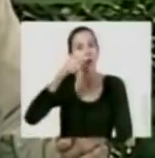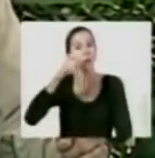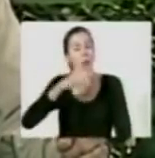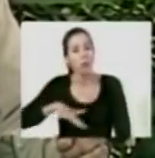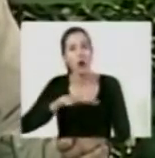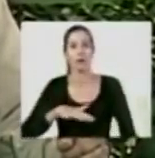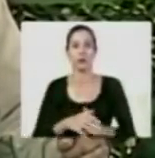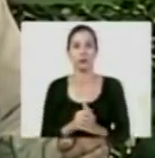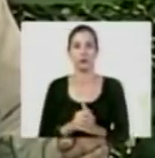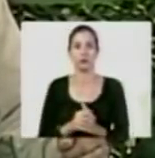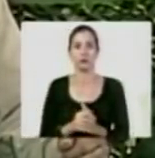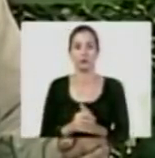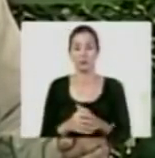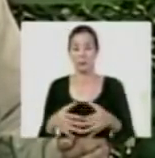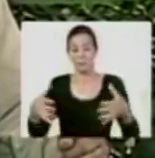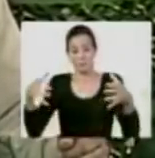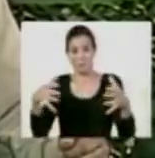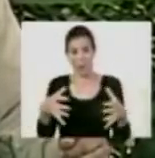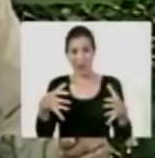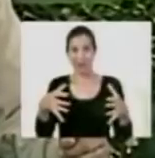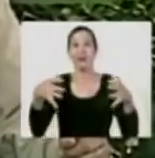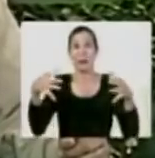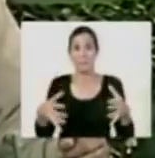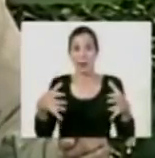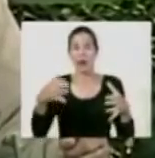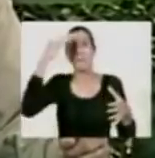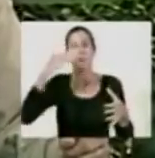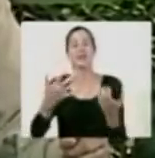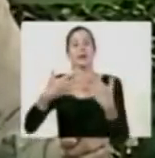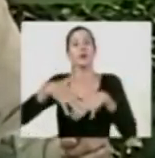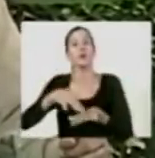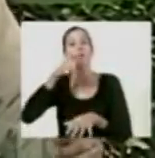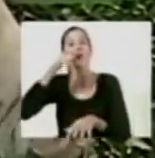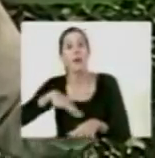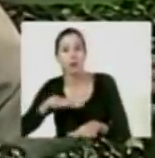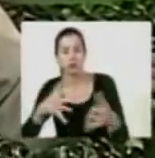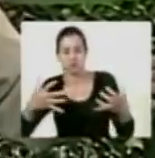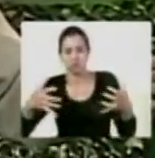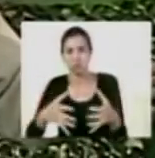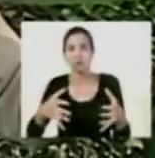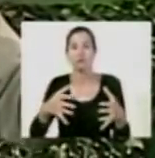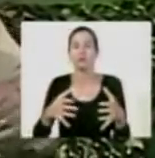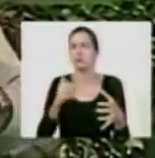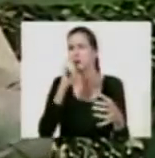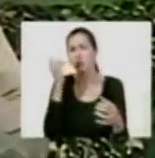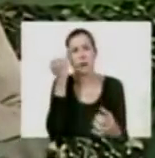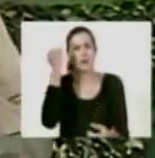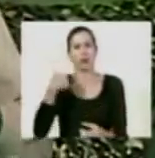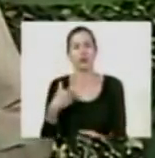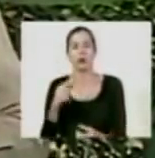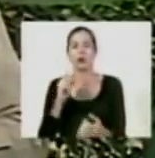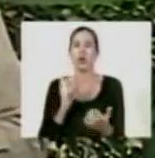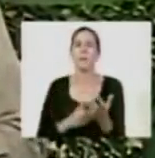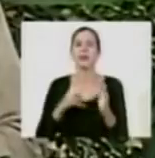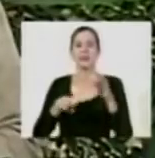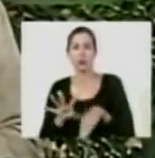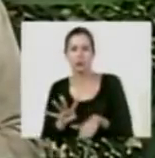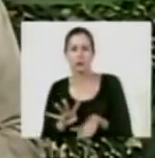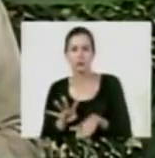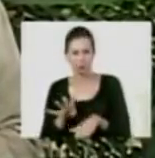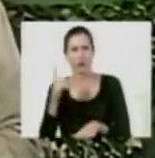base. El concepto cuadrante de paz yo lo creé por allá en el año 2014. General Padrino se